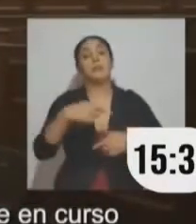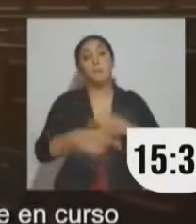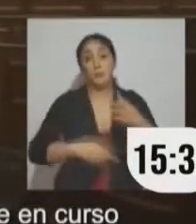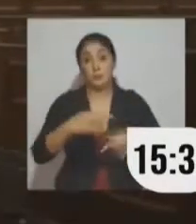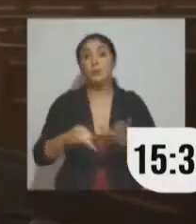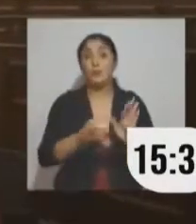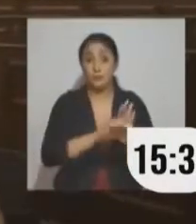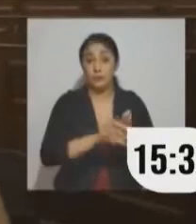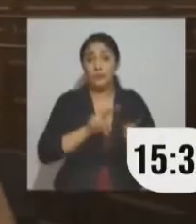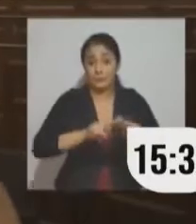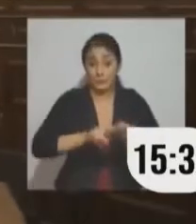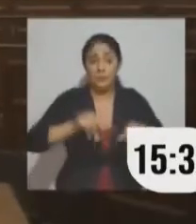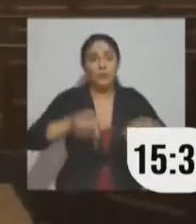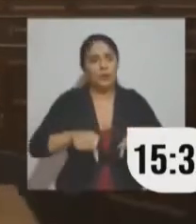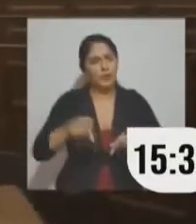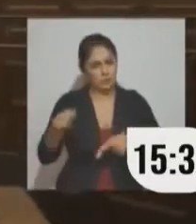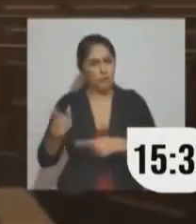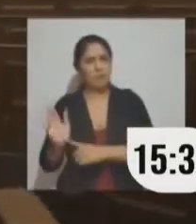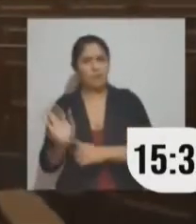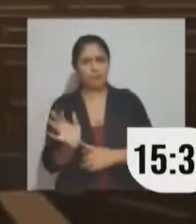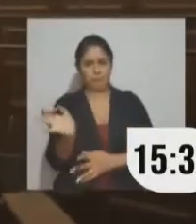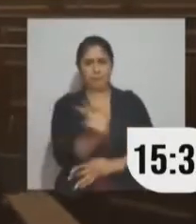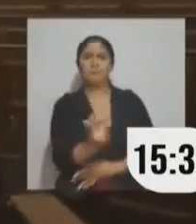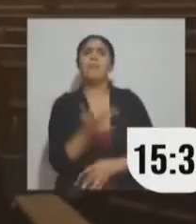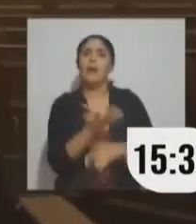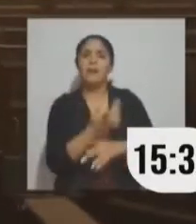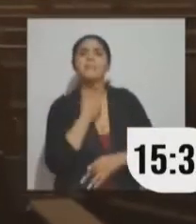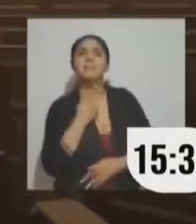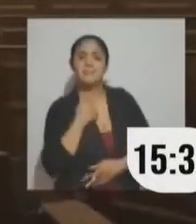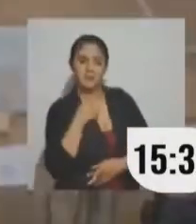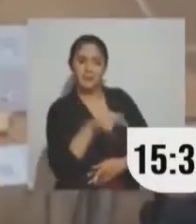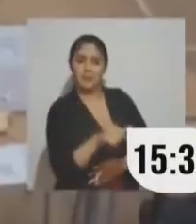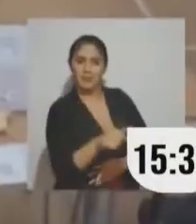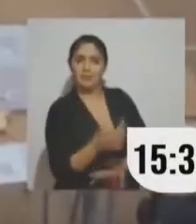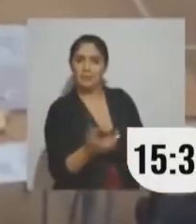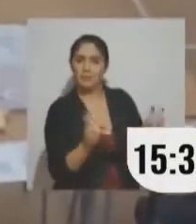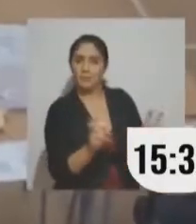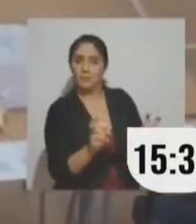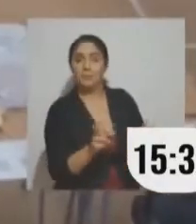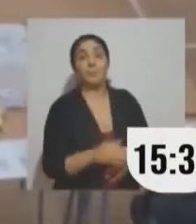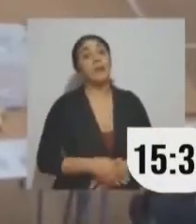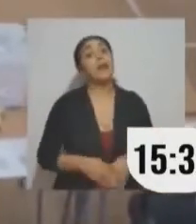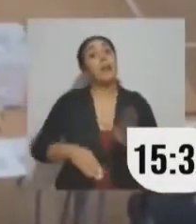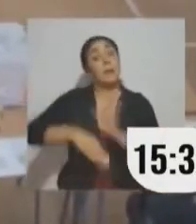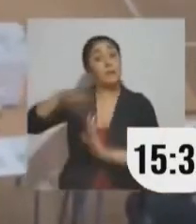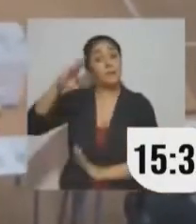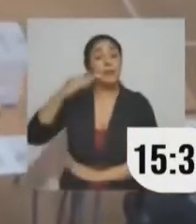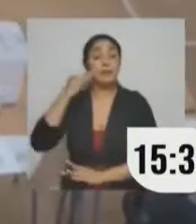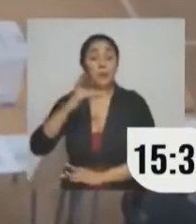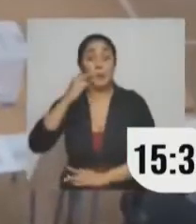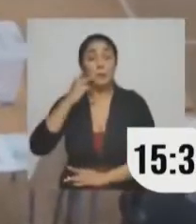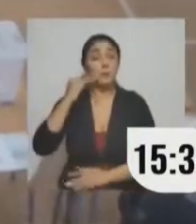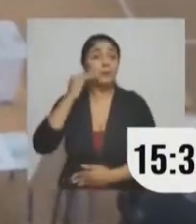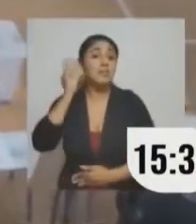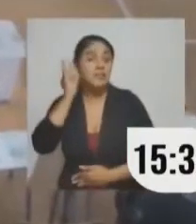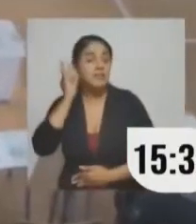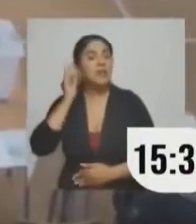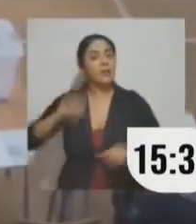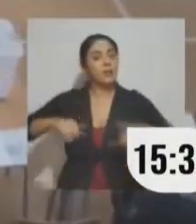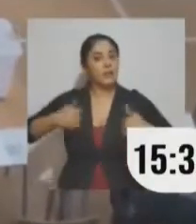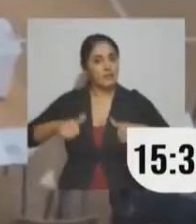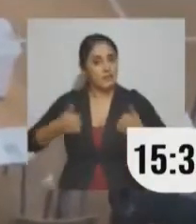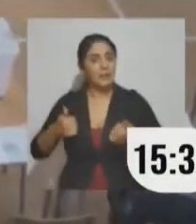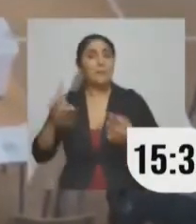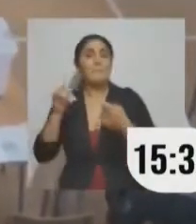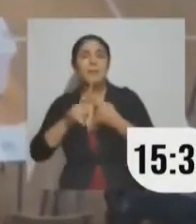ahondar en este tema, porque creo que el voto es muy importante, ¿cierto? Se debe efectuar como parte de la participación, ¿cierto?